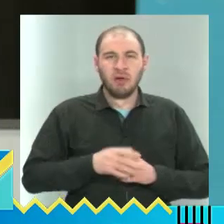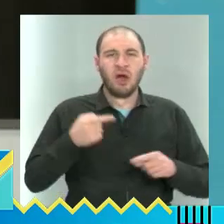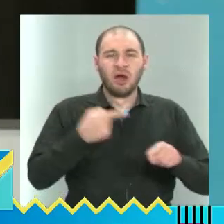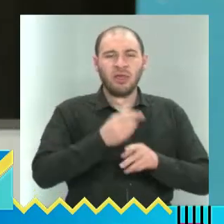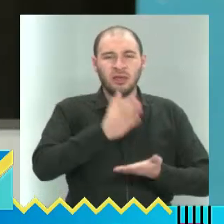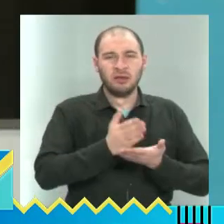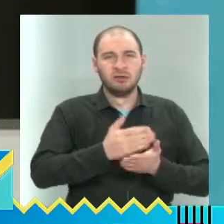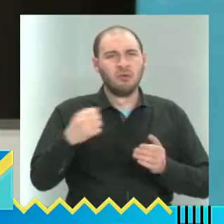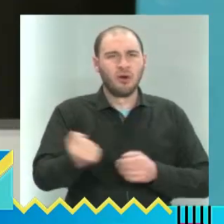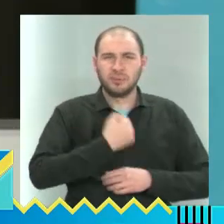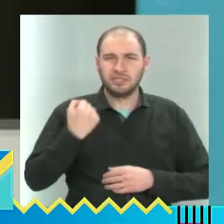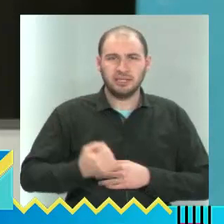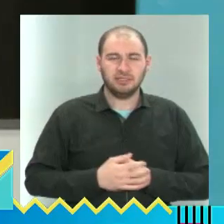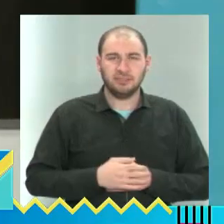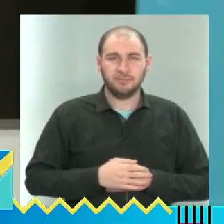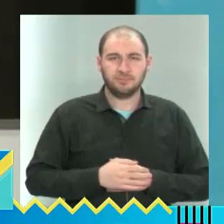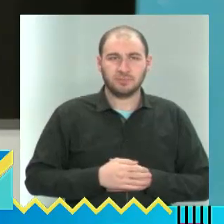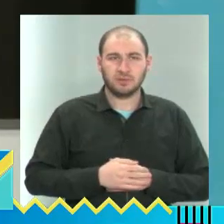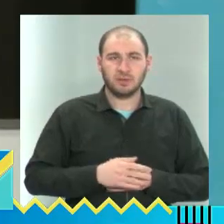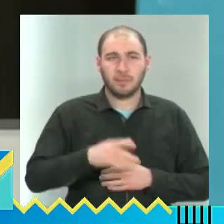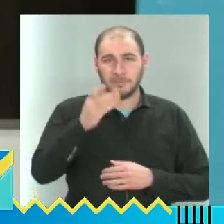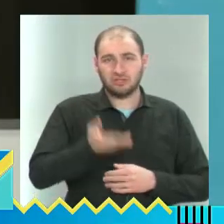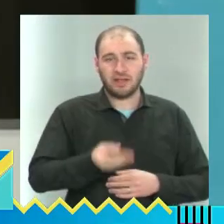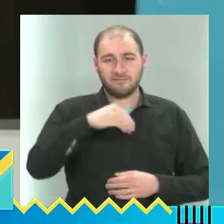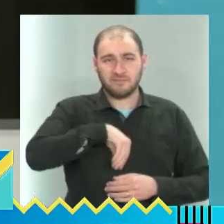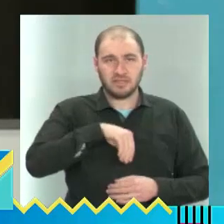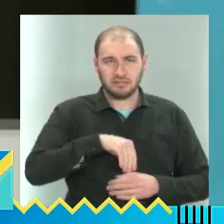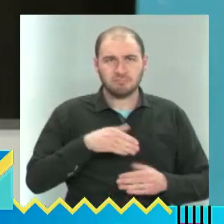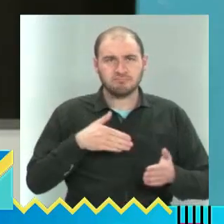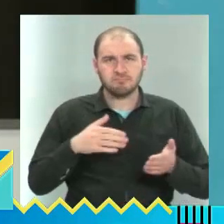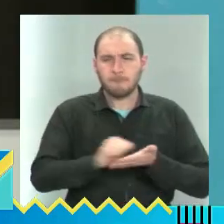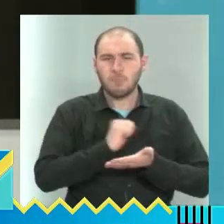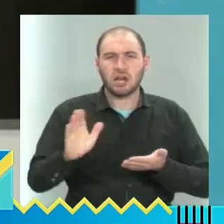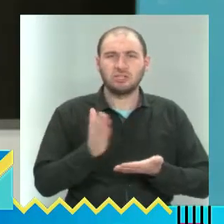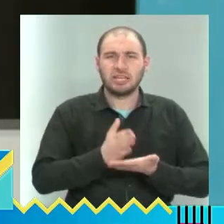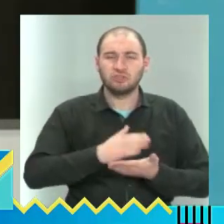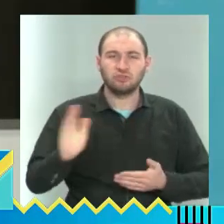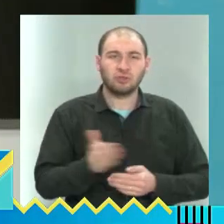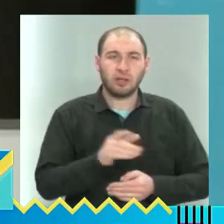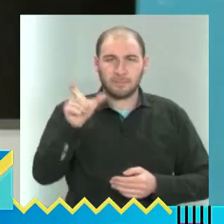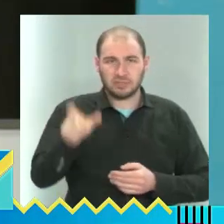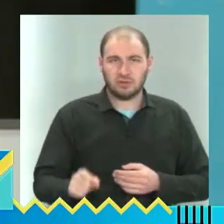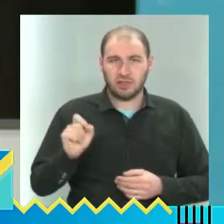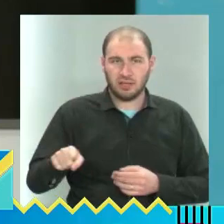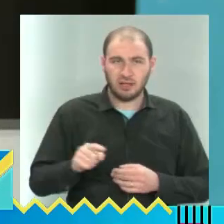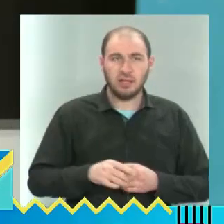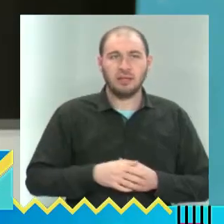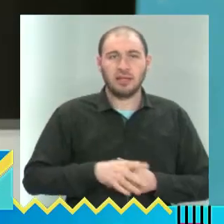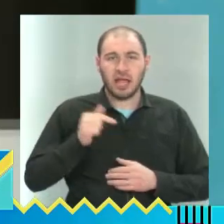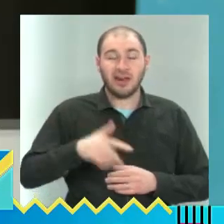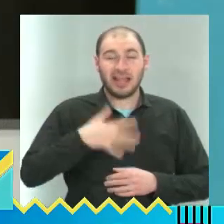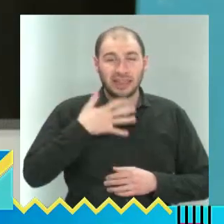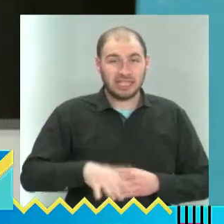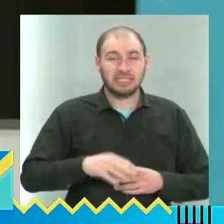derechos fundamentales, ¿sí? El tratante, ¿sí? El victimario limita o elimina todos los derechos inherentes al ser humano. Para ir entrando en tema,